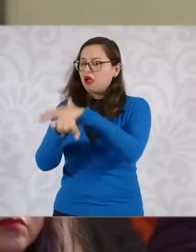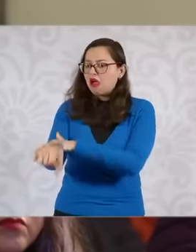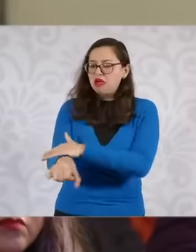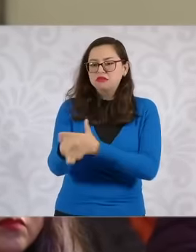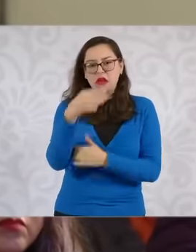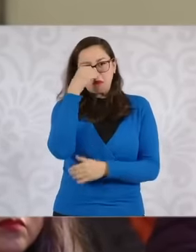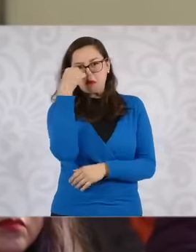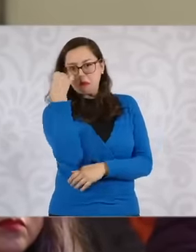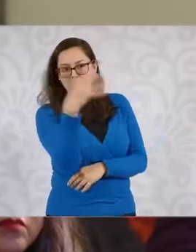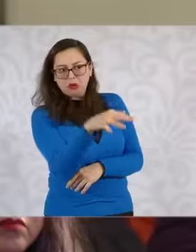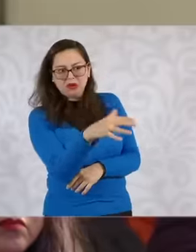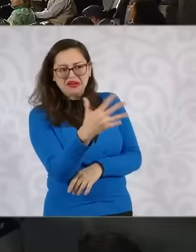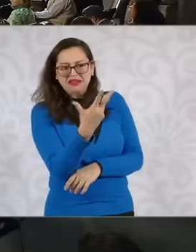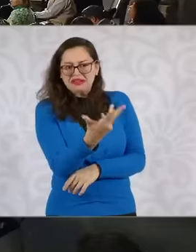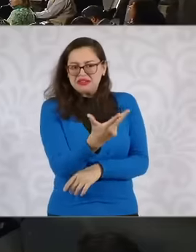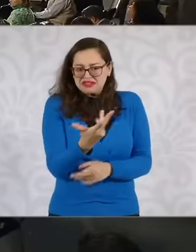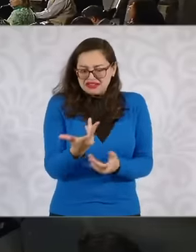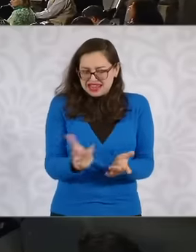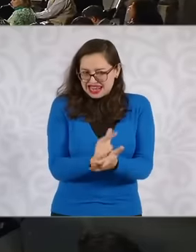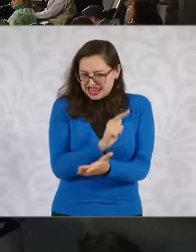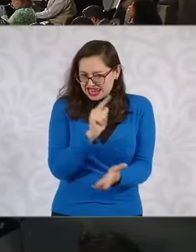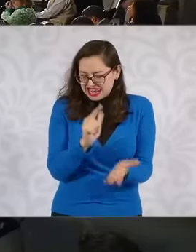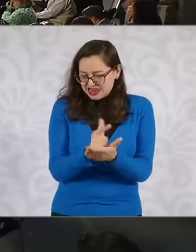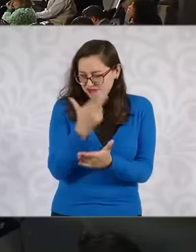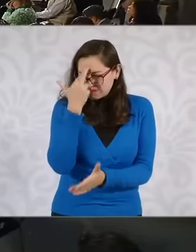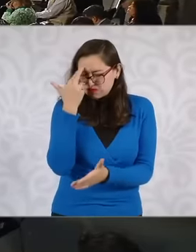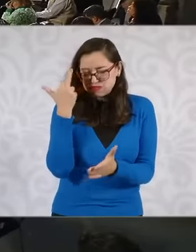Están ilegalmente con carpetas